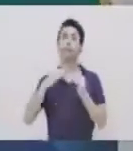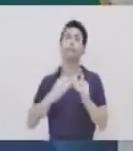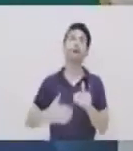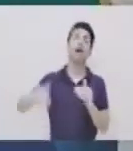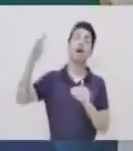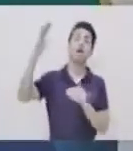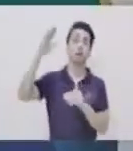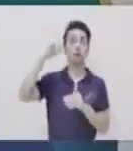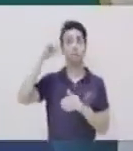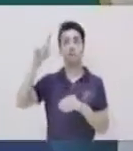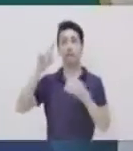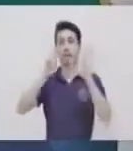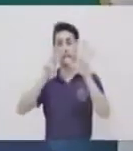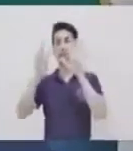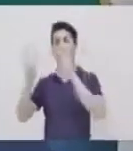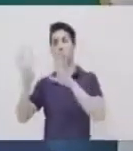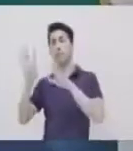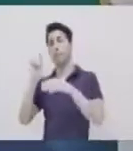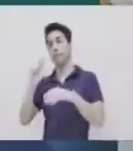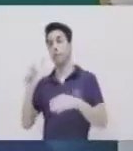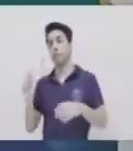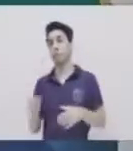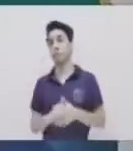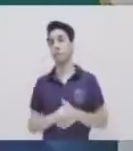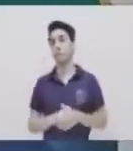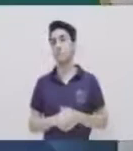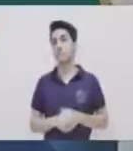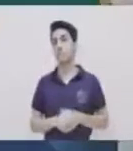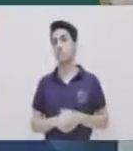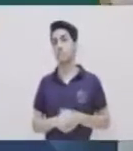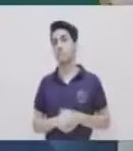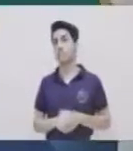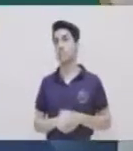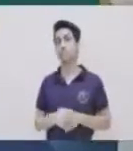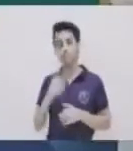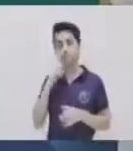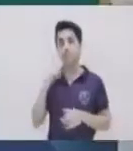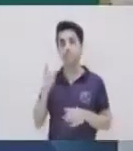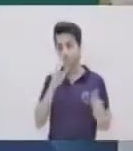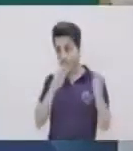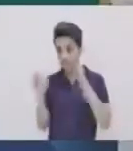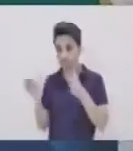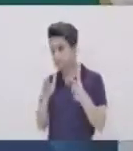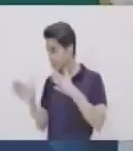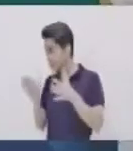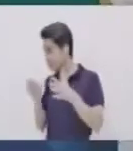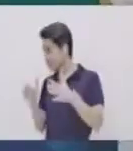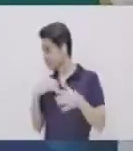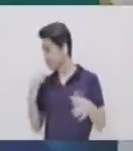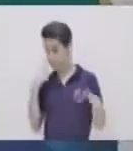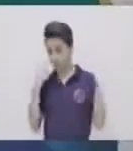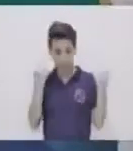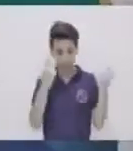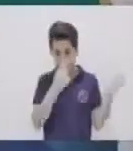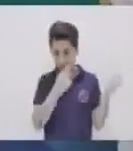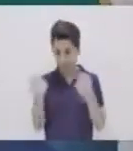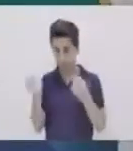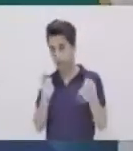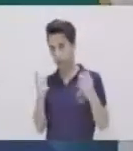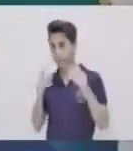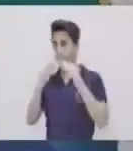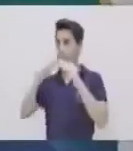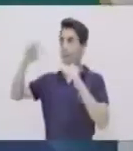tiene una nota mayor a 79 puntos. Entonces veamos cómo nos van sirviendo las medidas de posición para poder dar esas